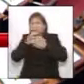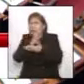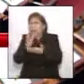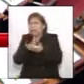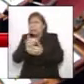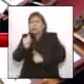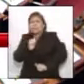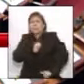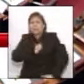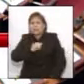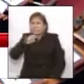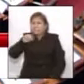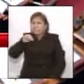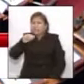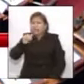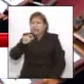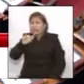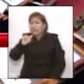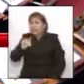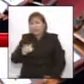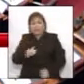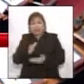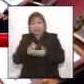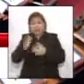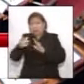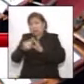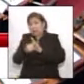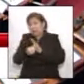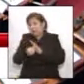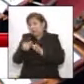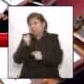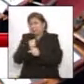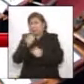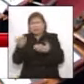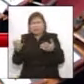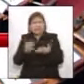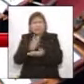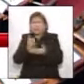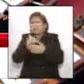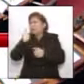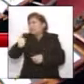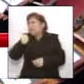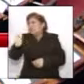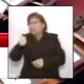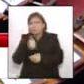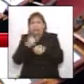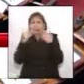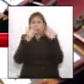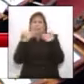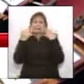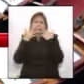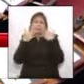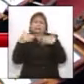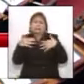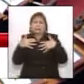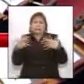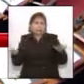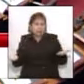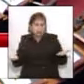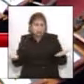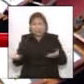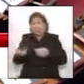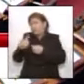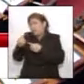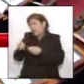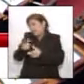propio. María tiene también su esposo trabaja, no sé cuánto. Tiene su propio problema. Ella está asustada y ahorita quiere ver, no sé qué cosa.